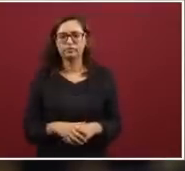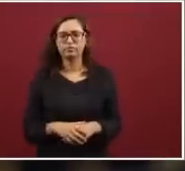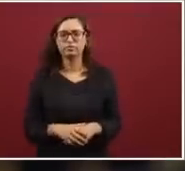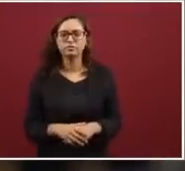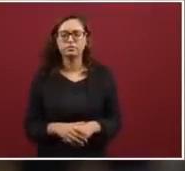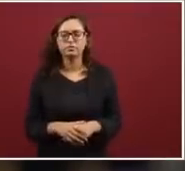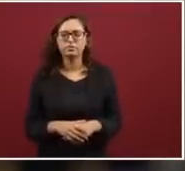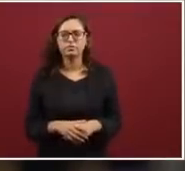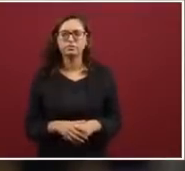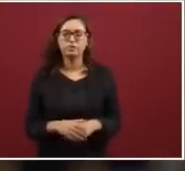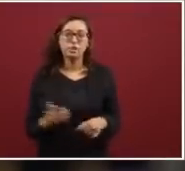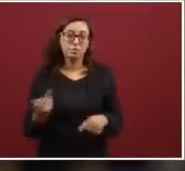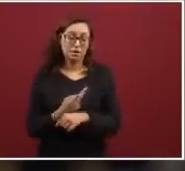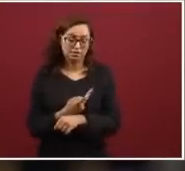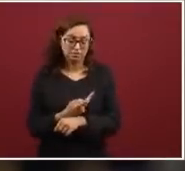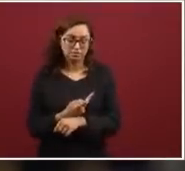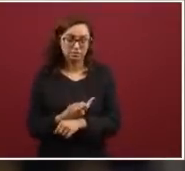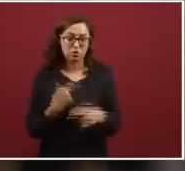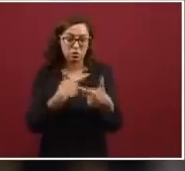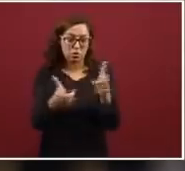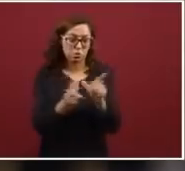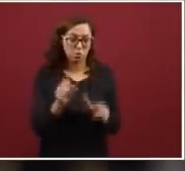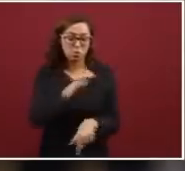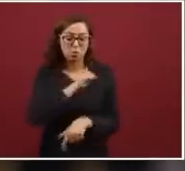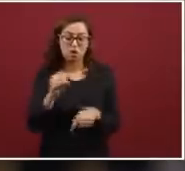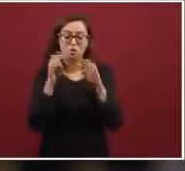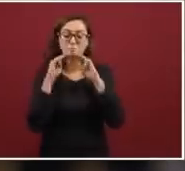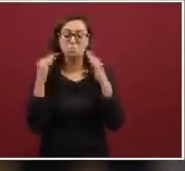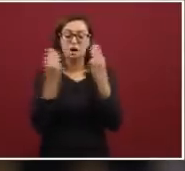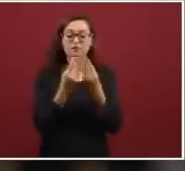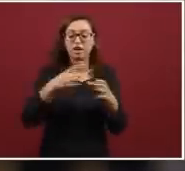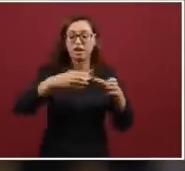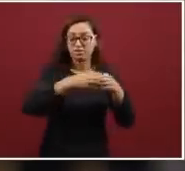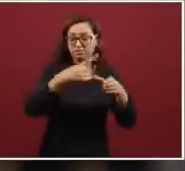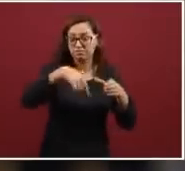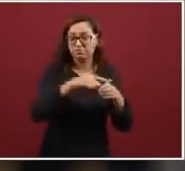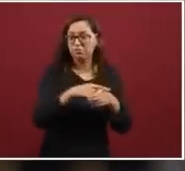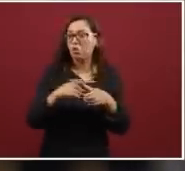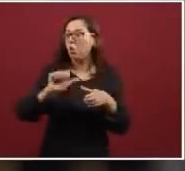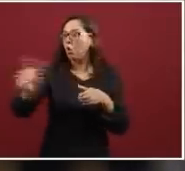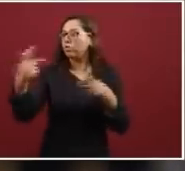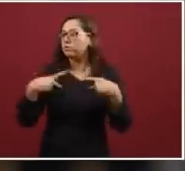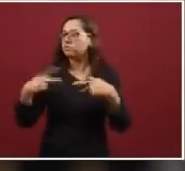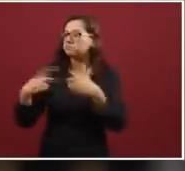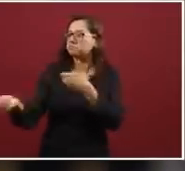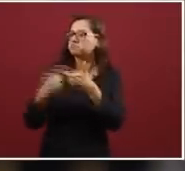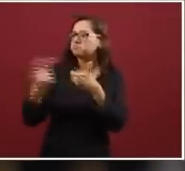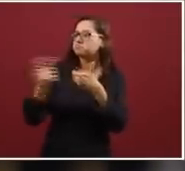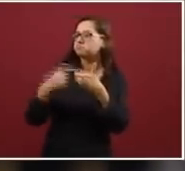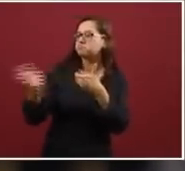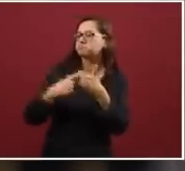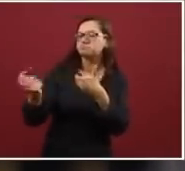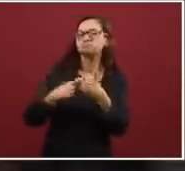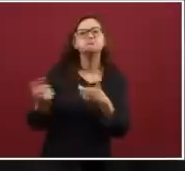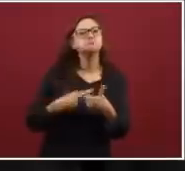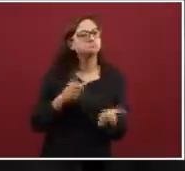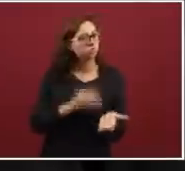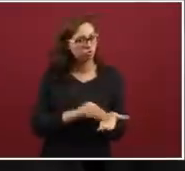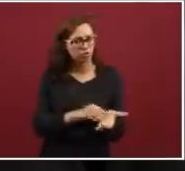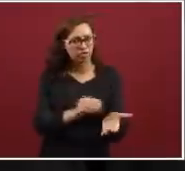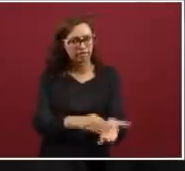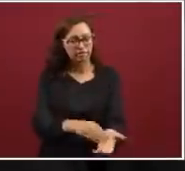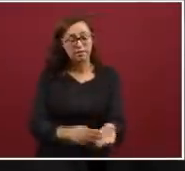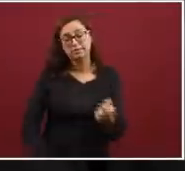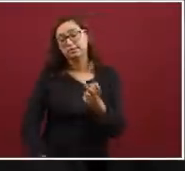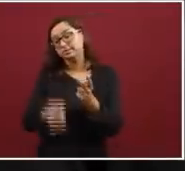vigente, y la otra, hay datos por ahí que incluso hablan de hasta 1,000 fosas clandestinas que